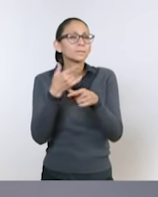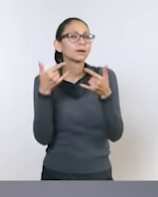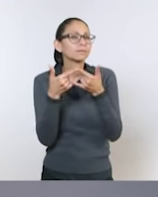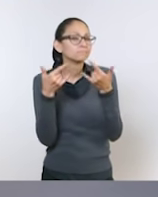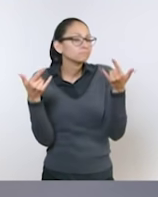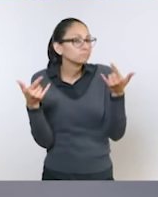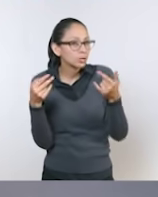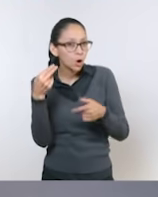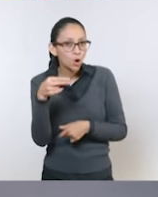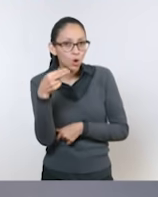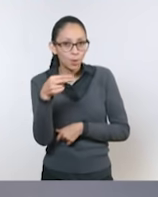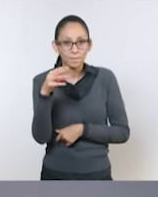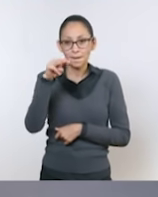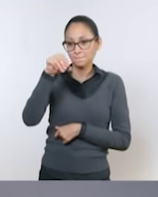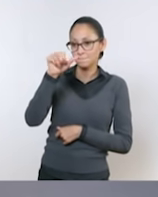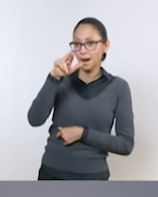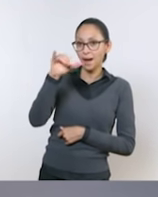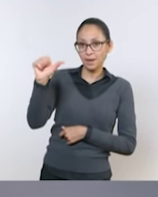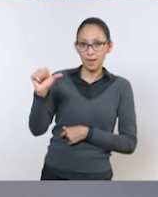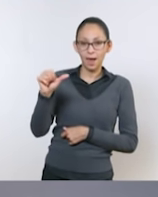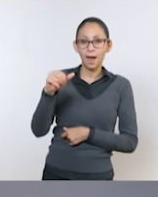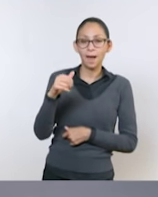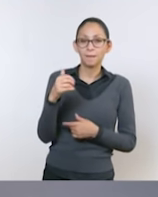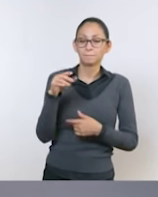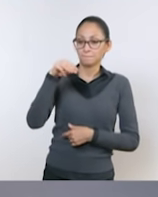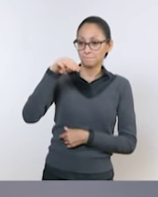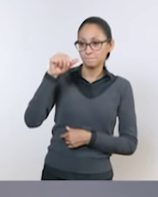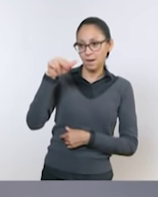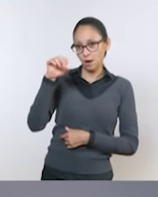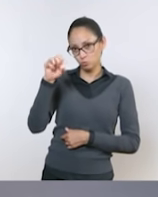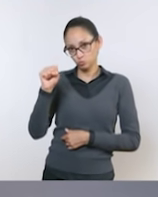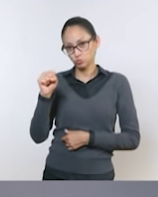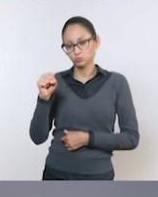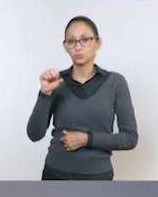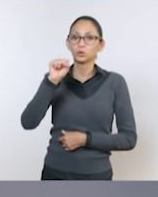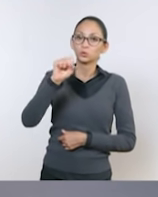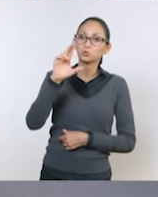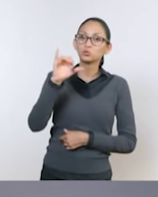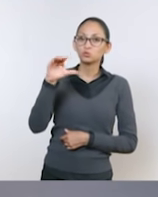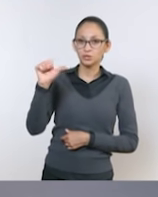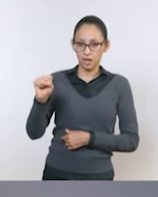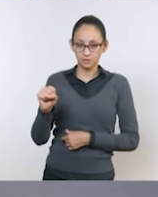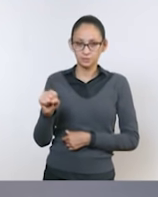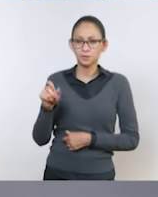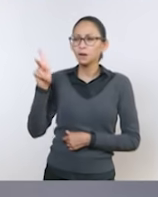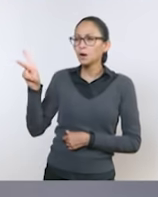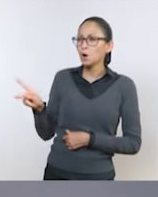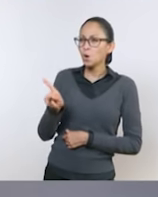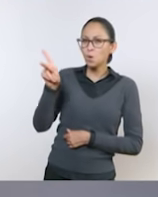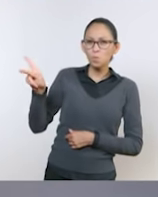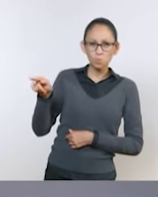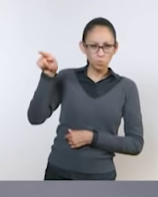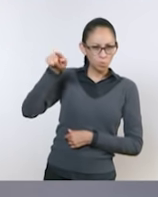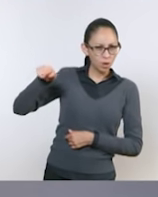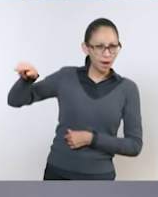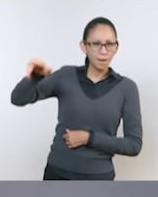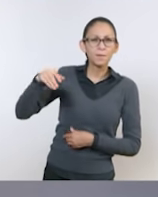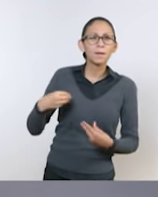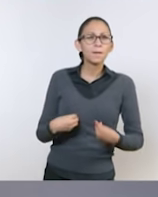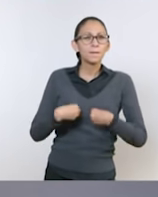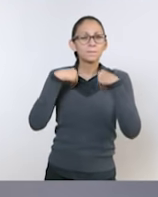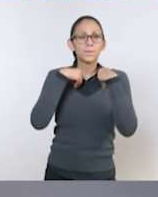El primer cuento se llama María Manos Sucias. En el pueblo